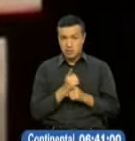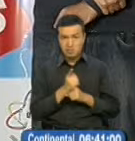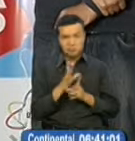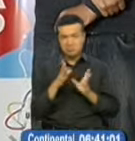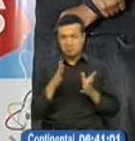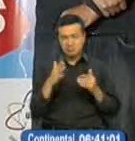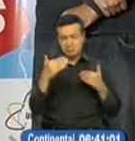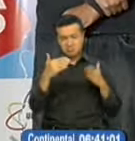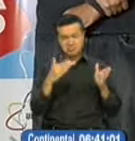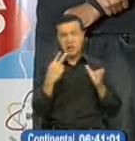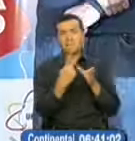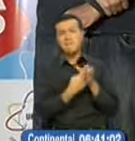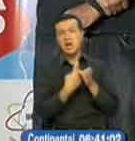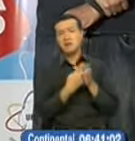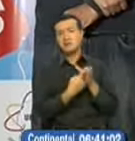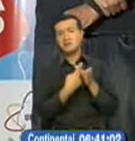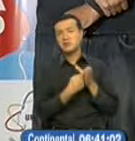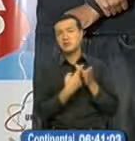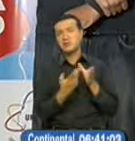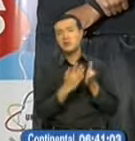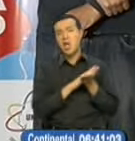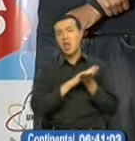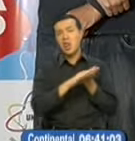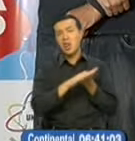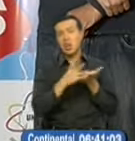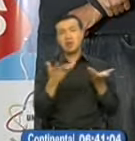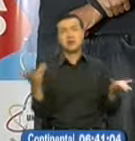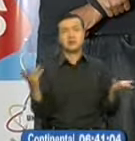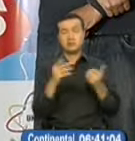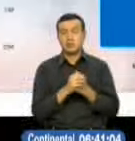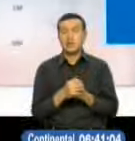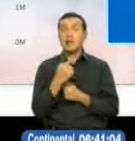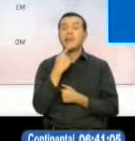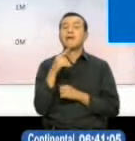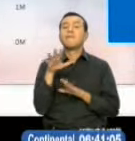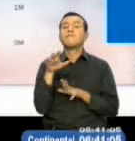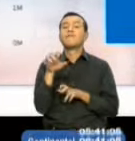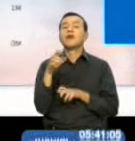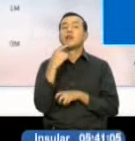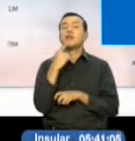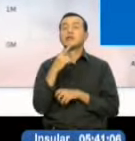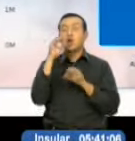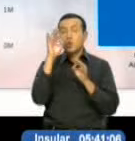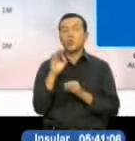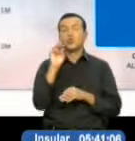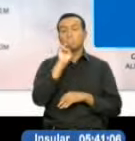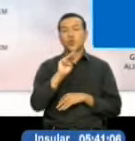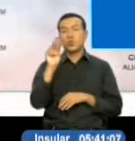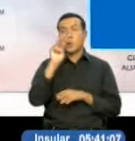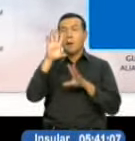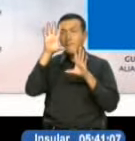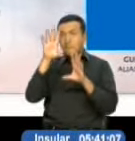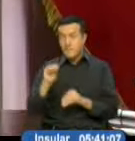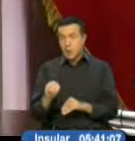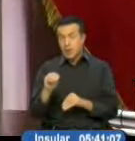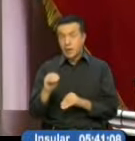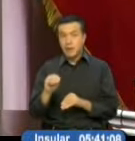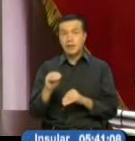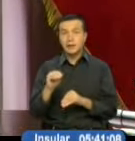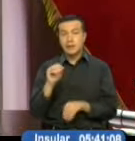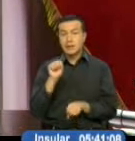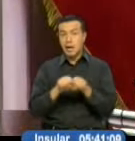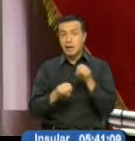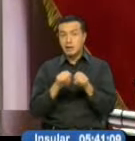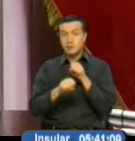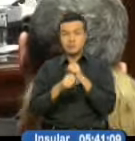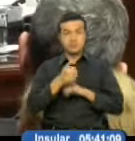vacías. Luego aseguró ante la ciudadanía que el fraude se dio en lo que denomina un supuesto apagón del sistema informático del CNE. Sin embargo,